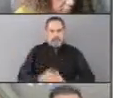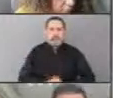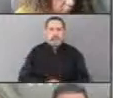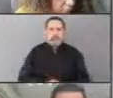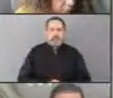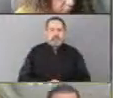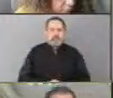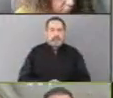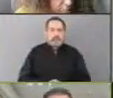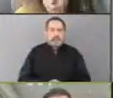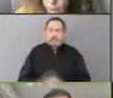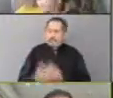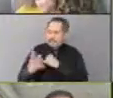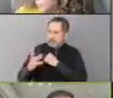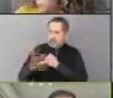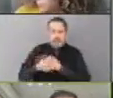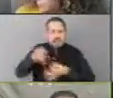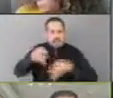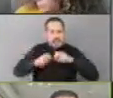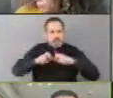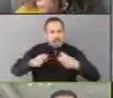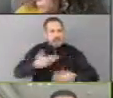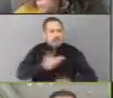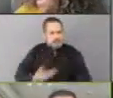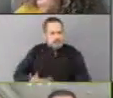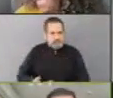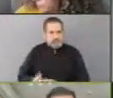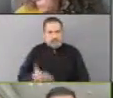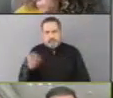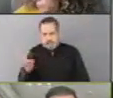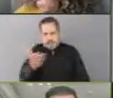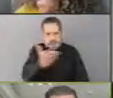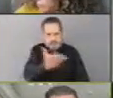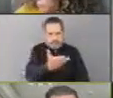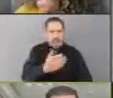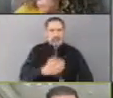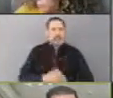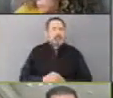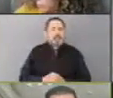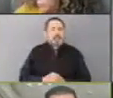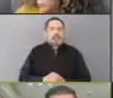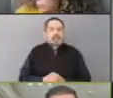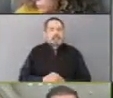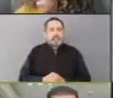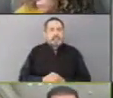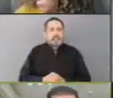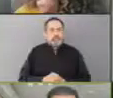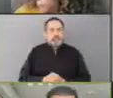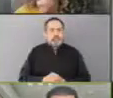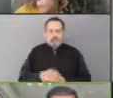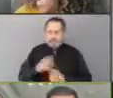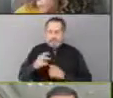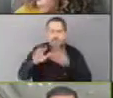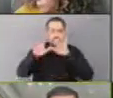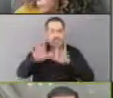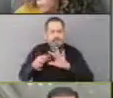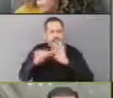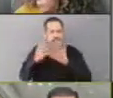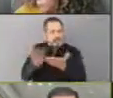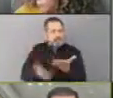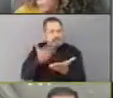Con su autorización, magistrado presidente. Magistrada, magistrado. Doy cuenta con el proyecto de